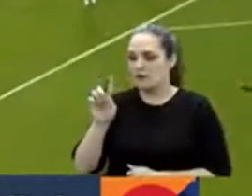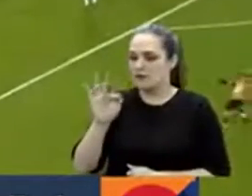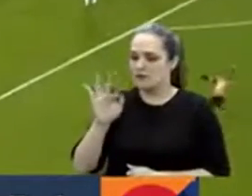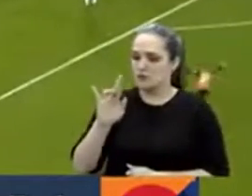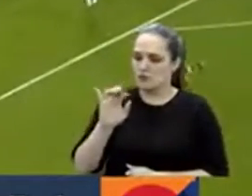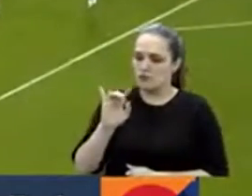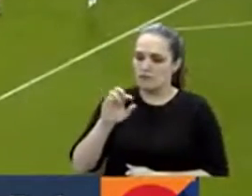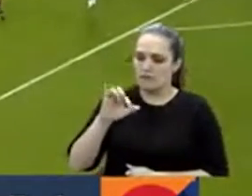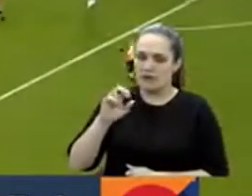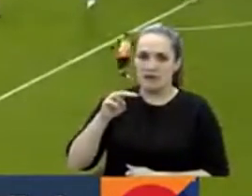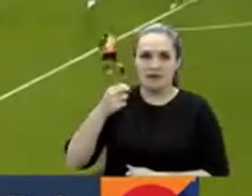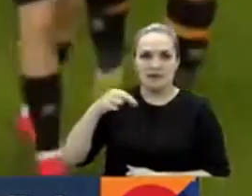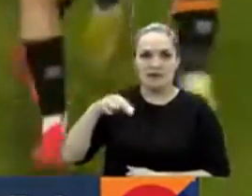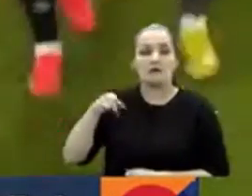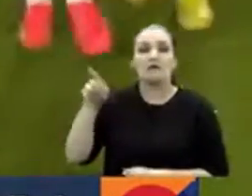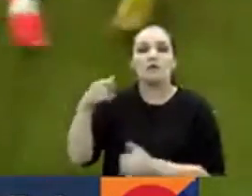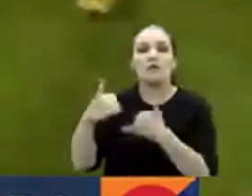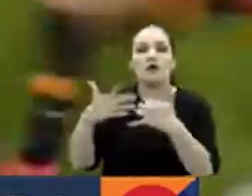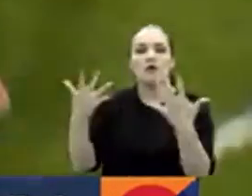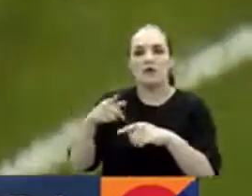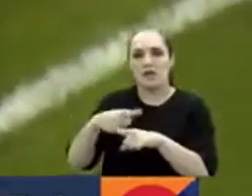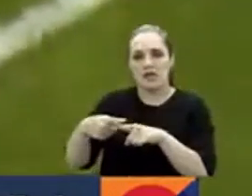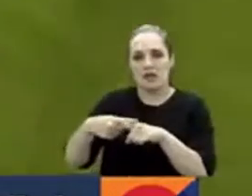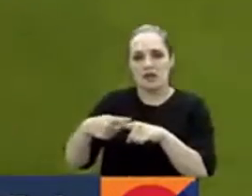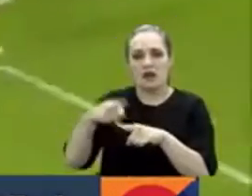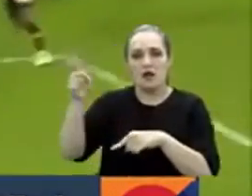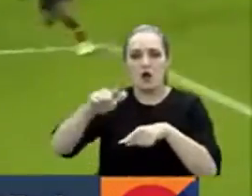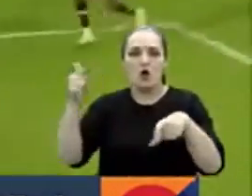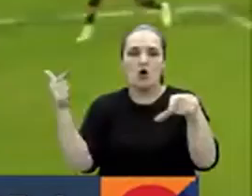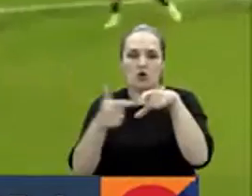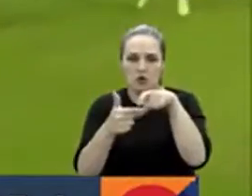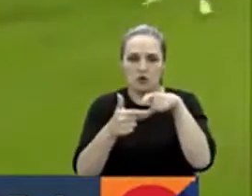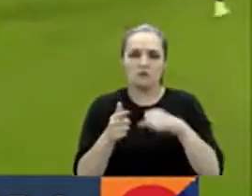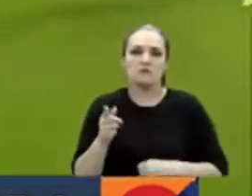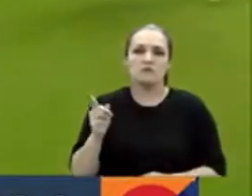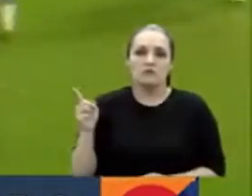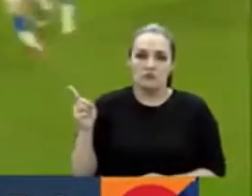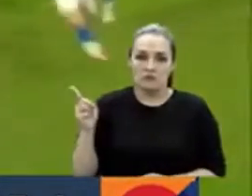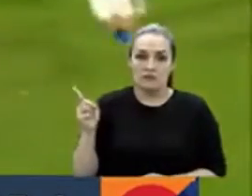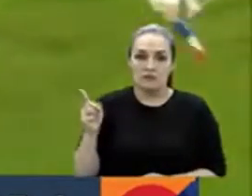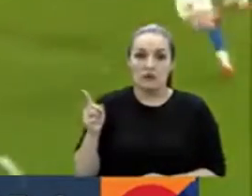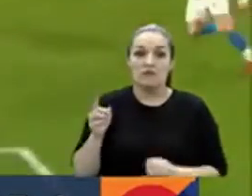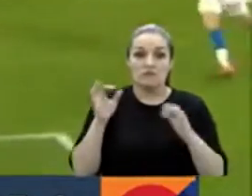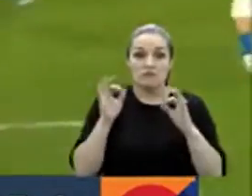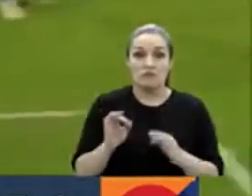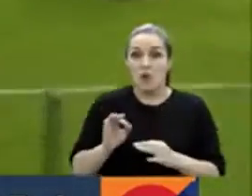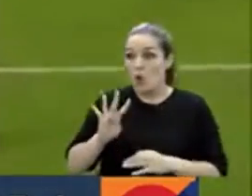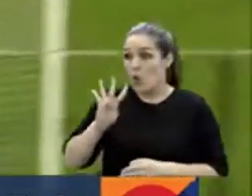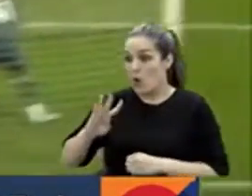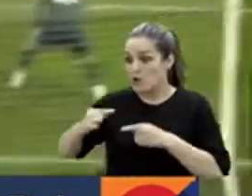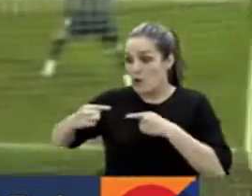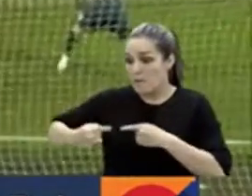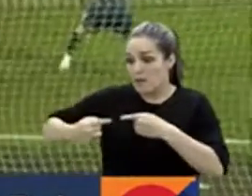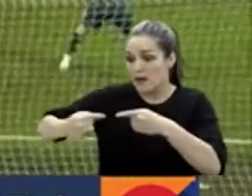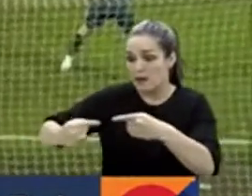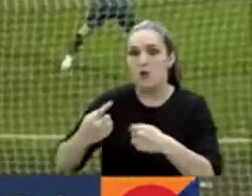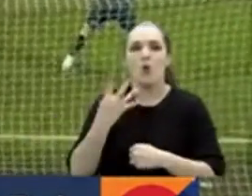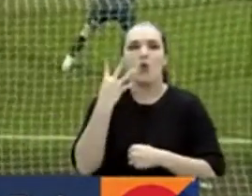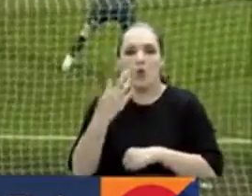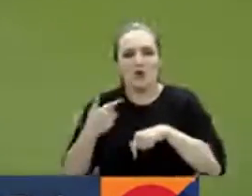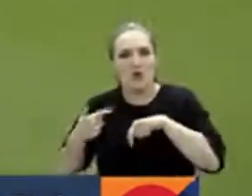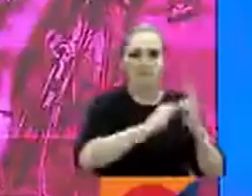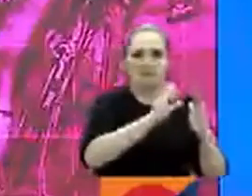segunda división de Inglaterra ante el Huddersfield. El delantero nacional anotó 4 goles en igual número de partidos y ya suma 2 en la temporada.